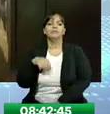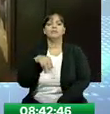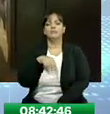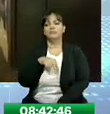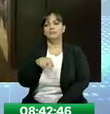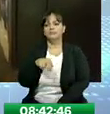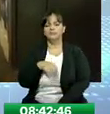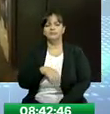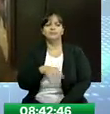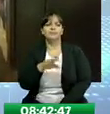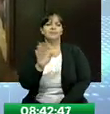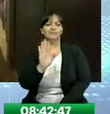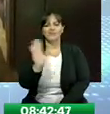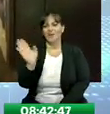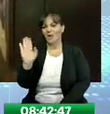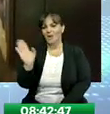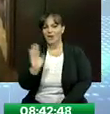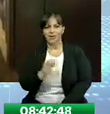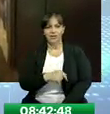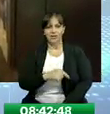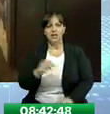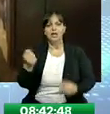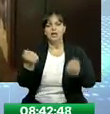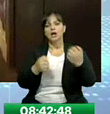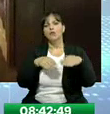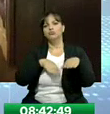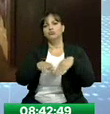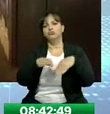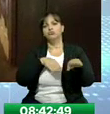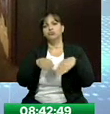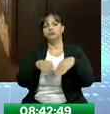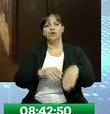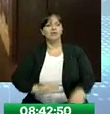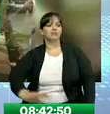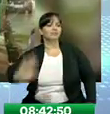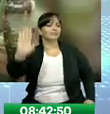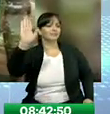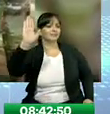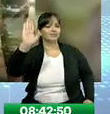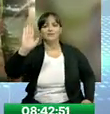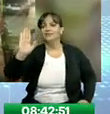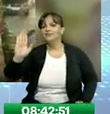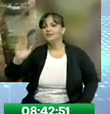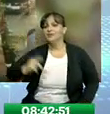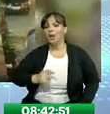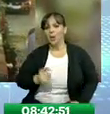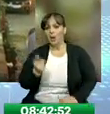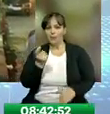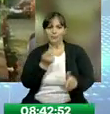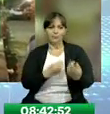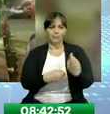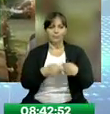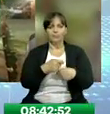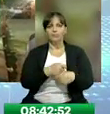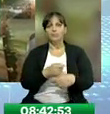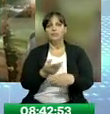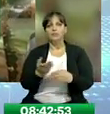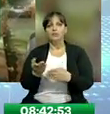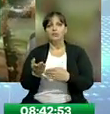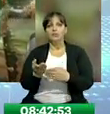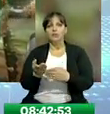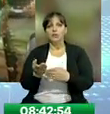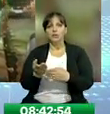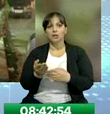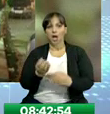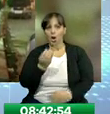para ofrecer como si fuese maduro porque eso hay acá humita o lo